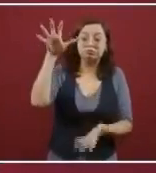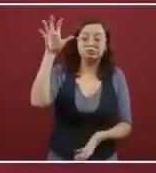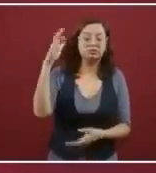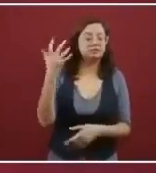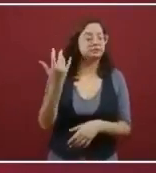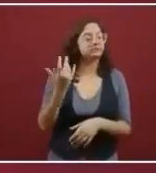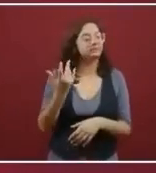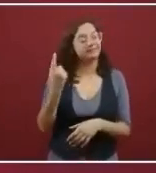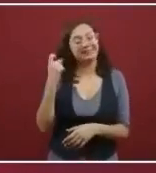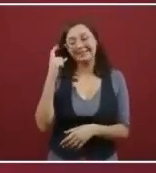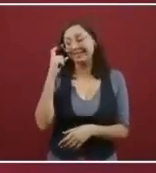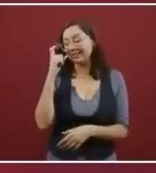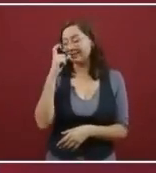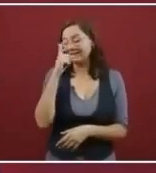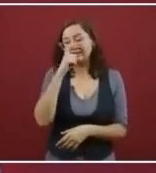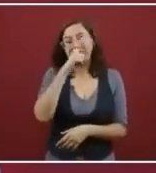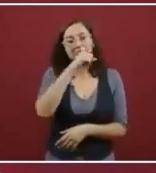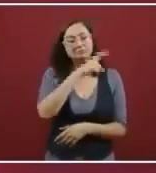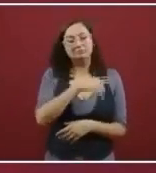va a complicar más